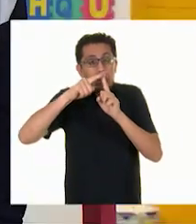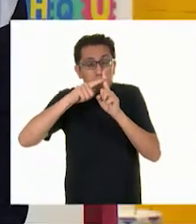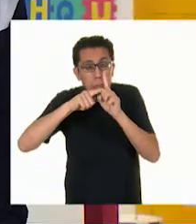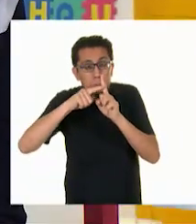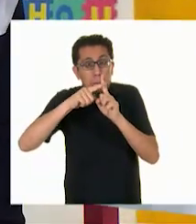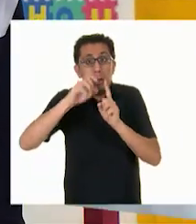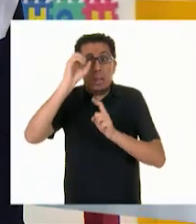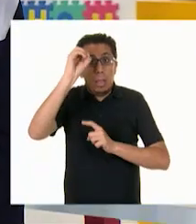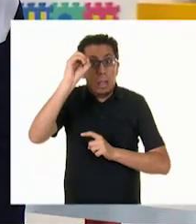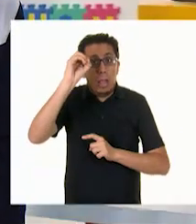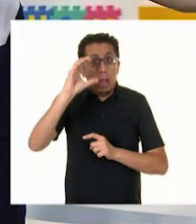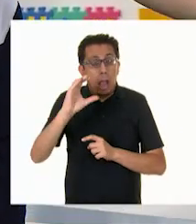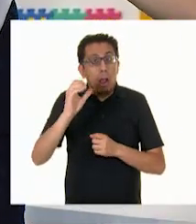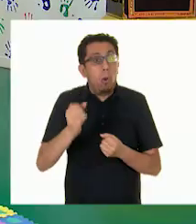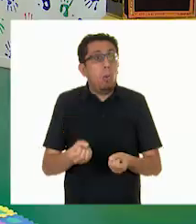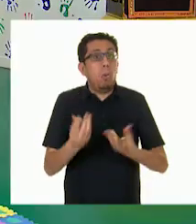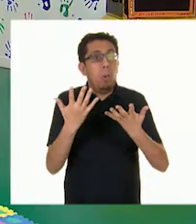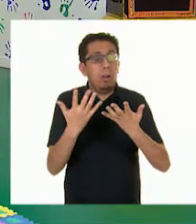temperatura